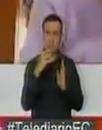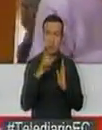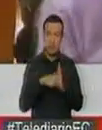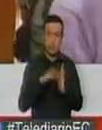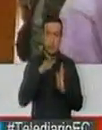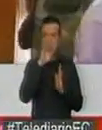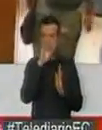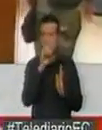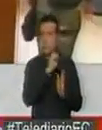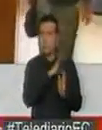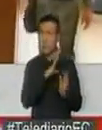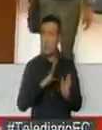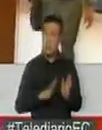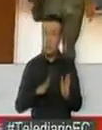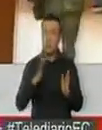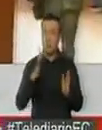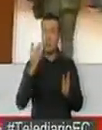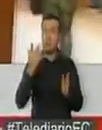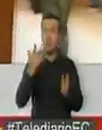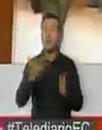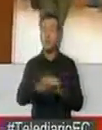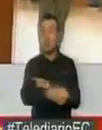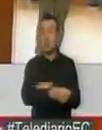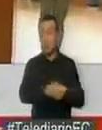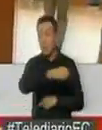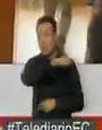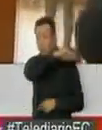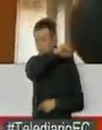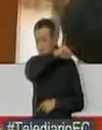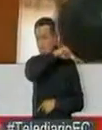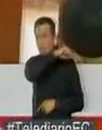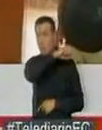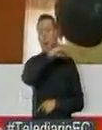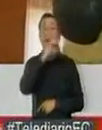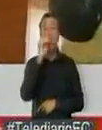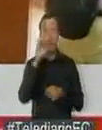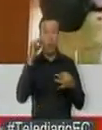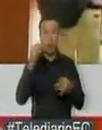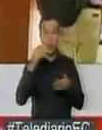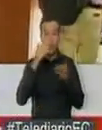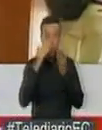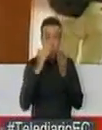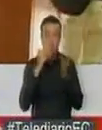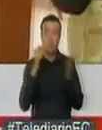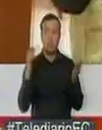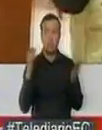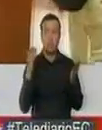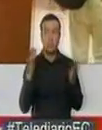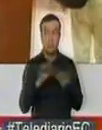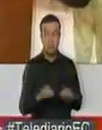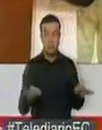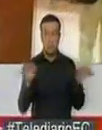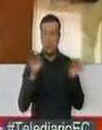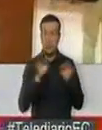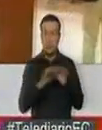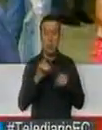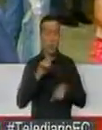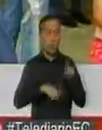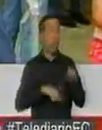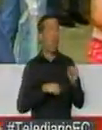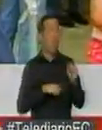en caso de toser, toser con un pañuelo o ponerse prácticamente el hombro o el codo, lo que sea, pero no toser al